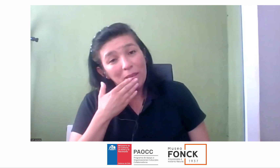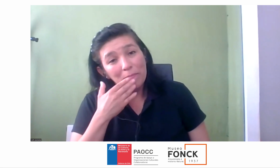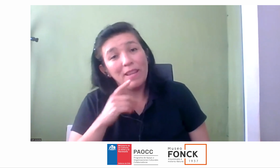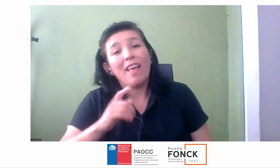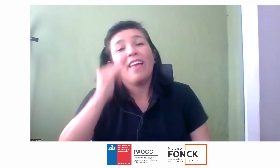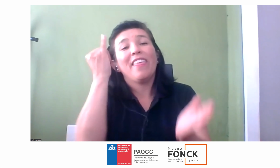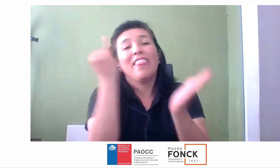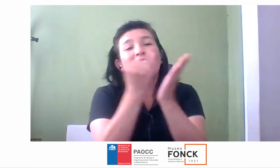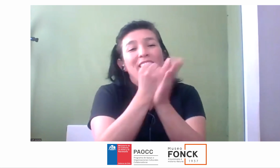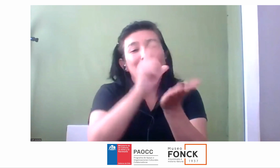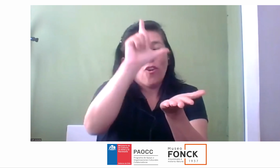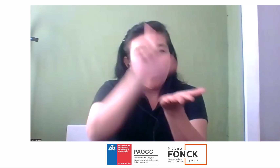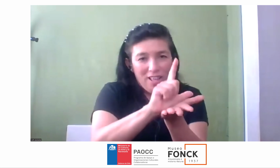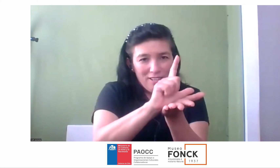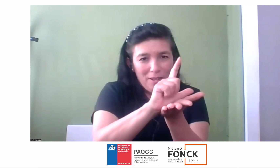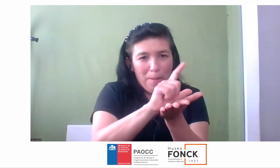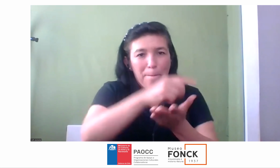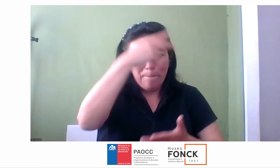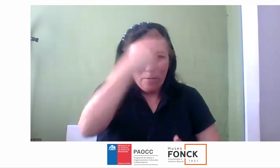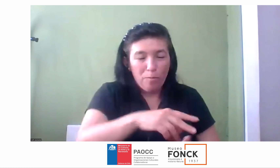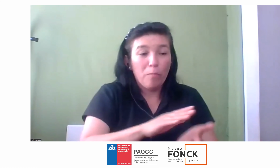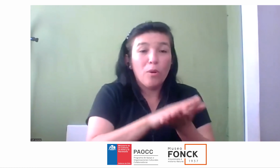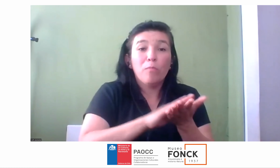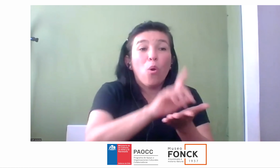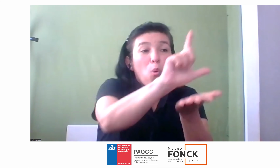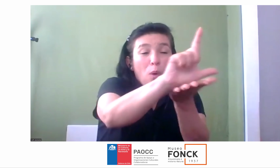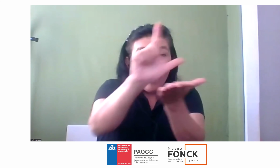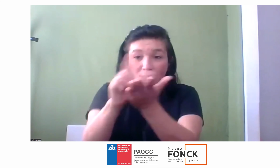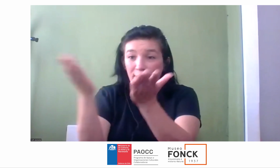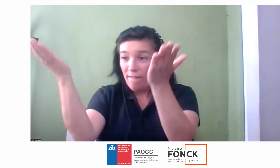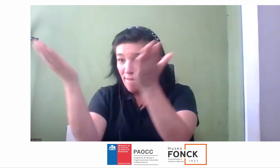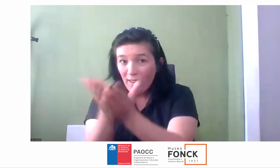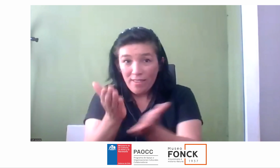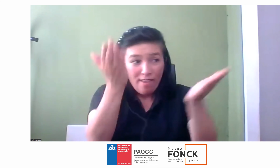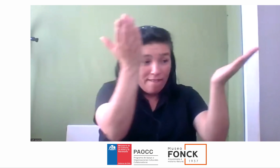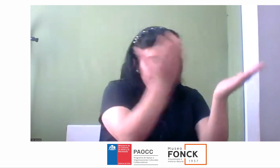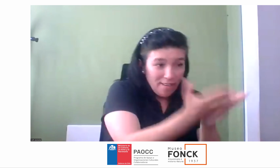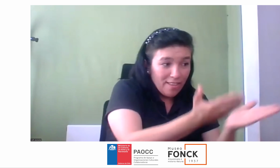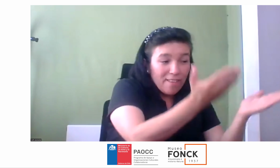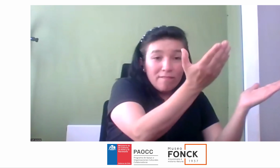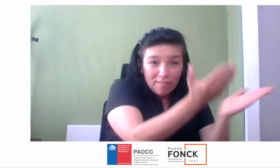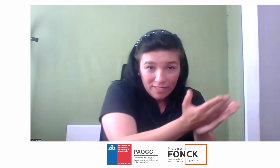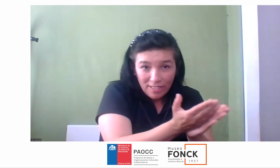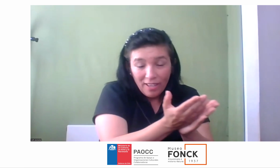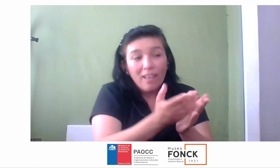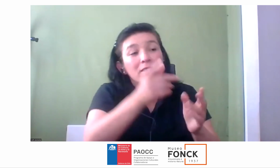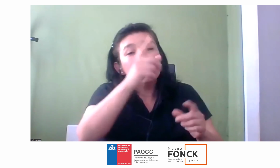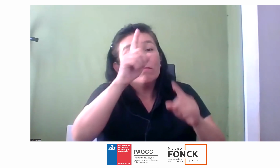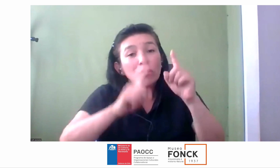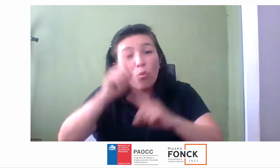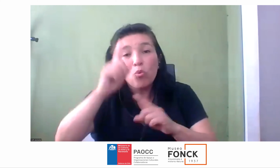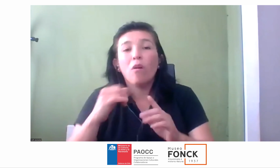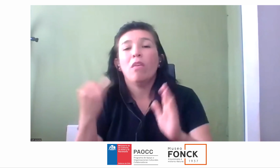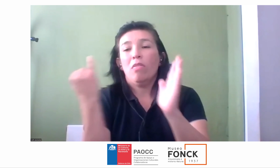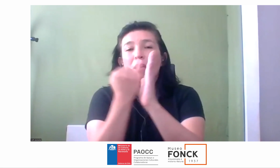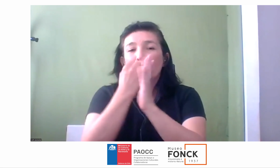a la diferenciación que hay, por ejemplo, entre sitios de distintos valles. Los sitios, la cerámica o los estilos cerámicos que se encuentran en el